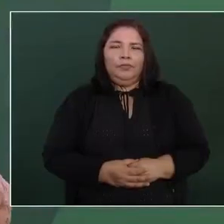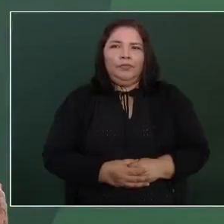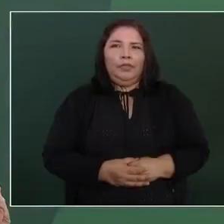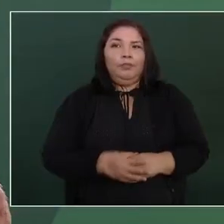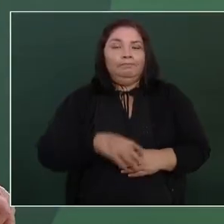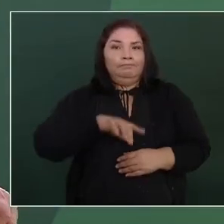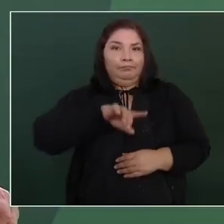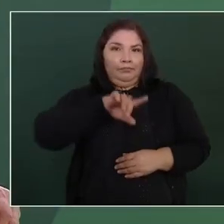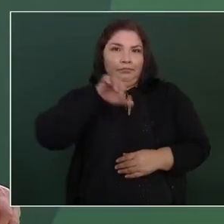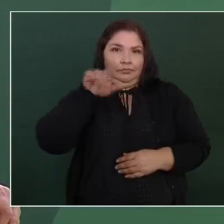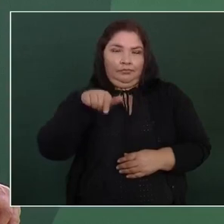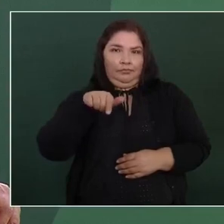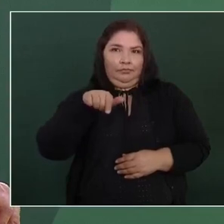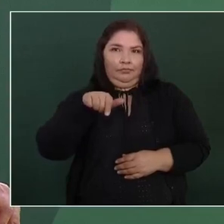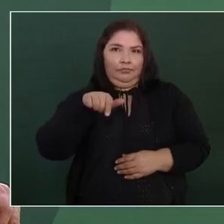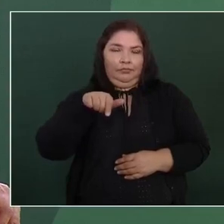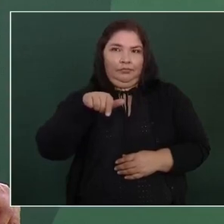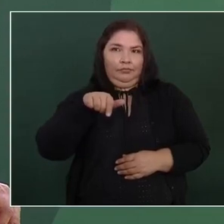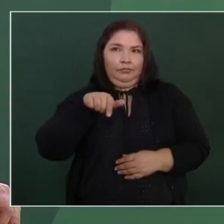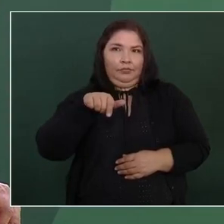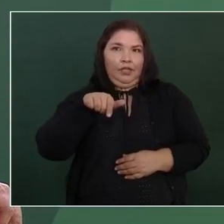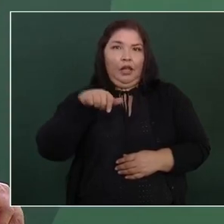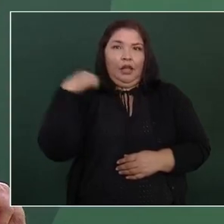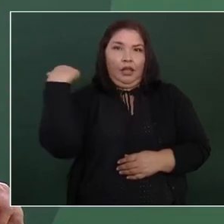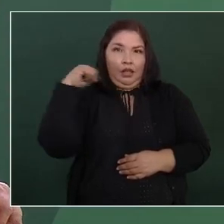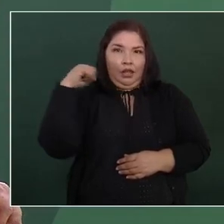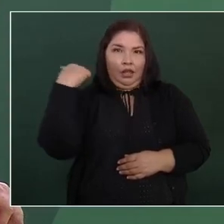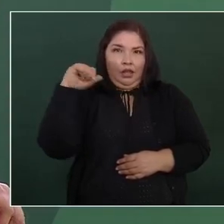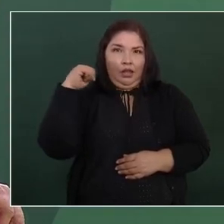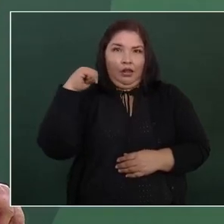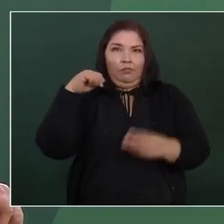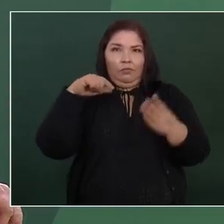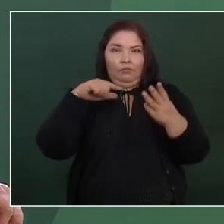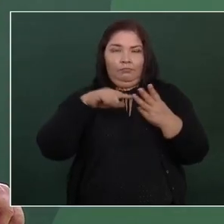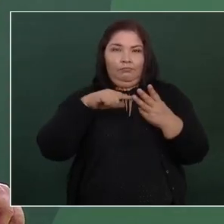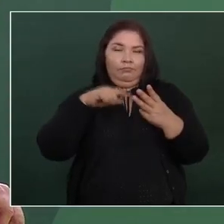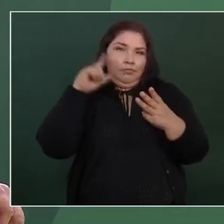Y después de estar en Acapulco mañana en la evaluación,